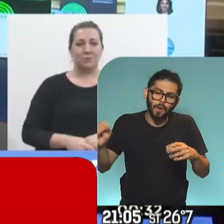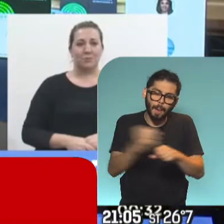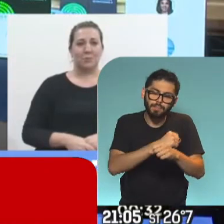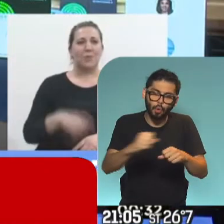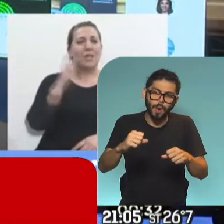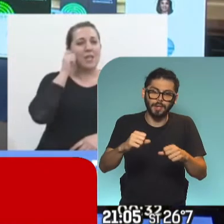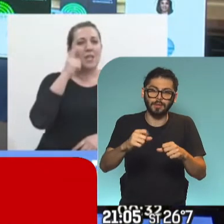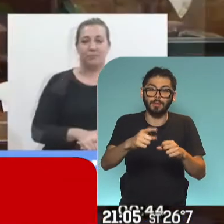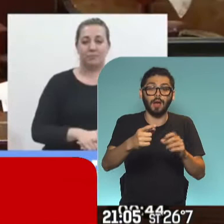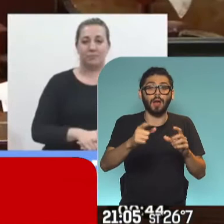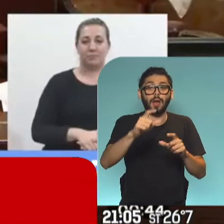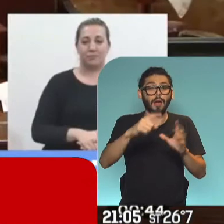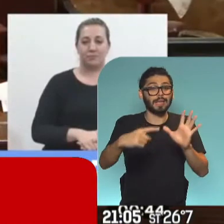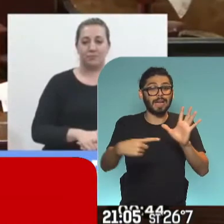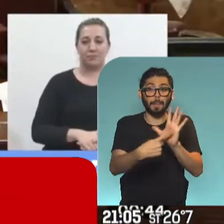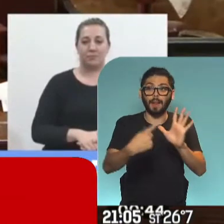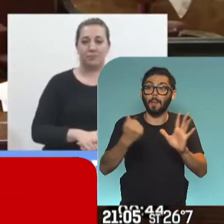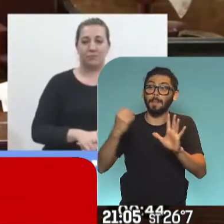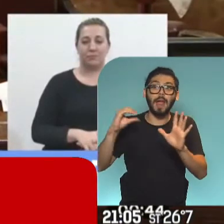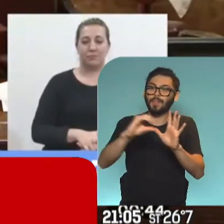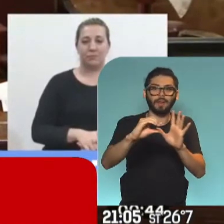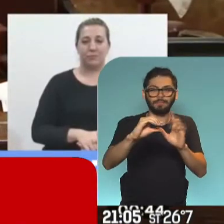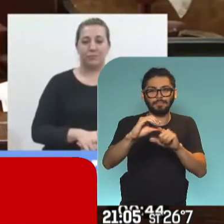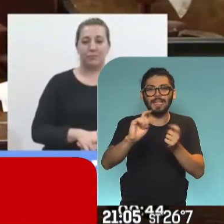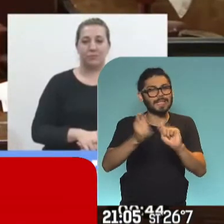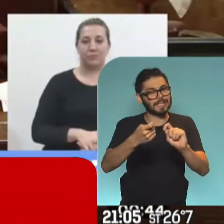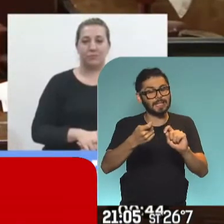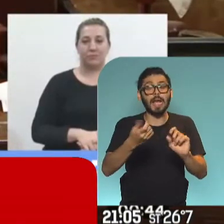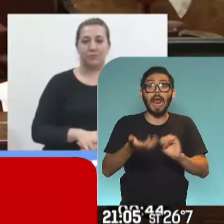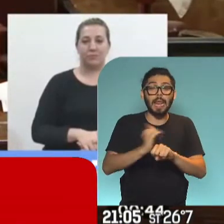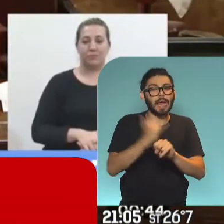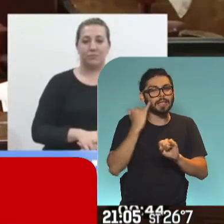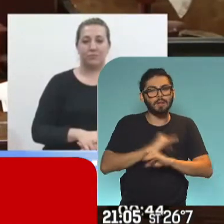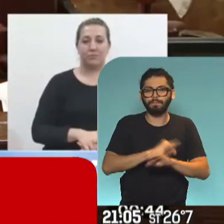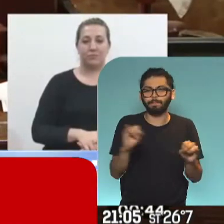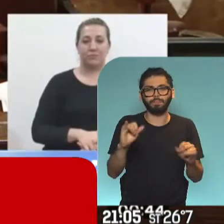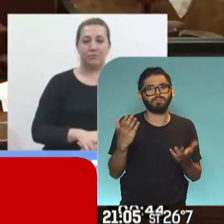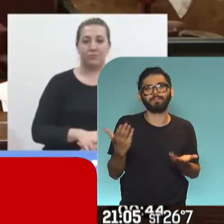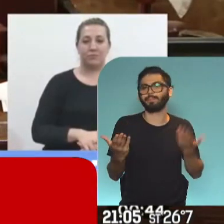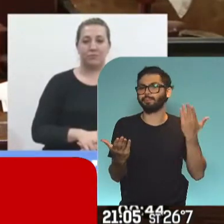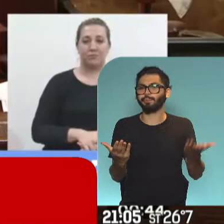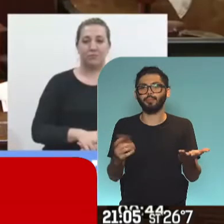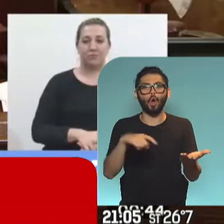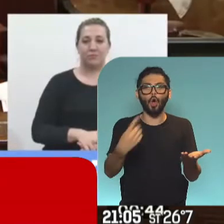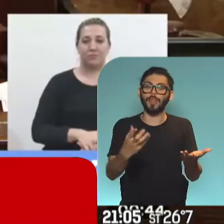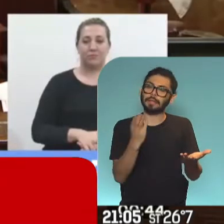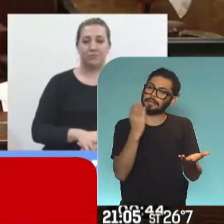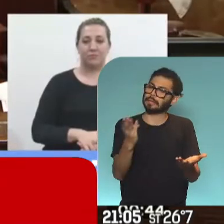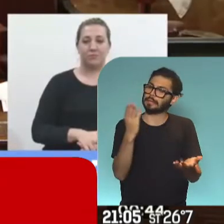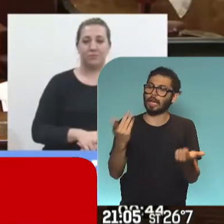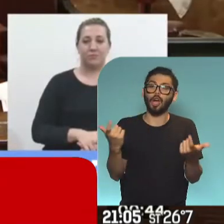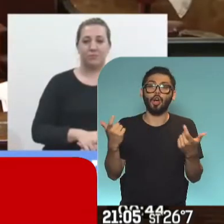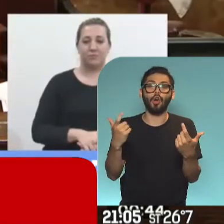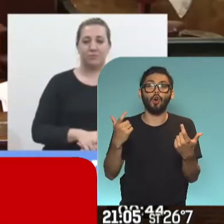para reasignar los fondos que recibe la Ciudad de Buenos Aires, ya anticipó Larreta que va a hacer otra presentación, sigue recurriendo a la Corte Suprema de